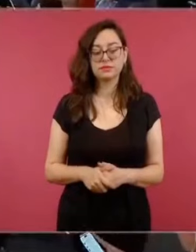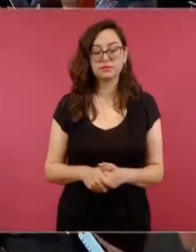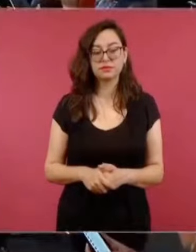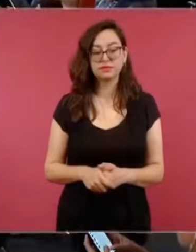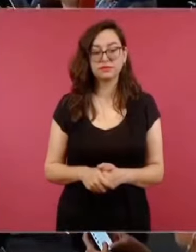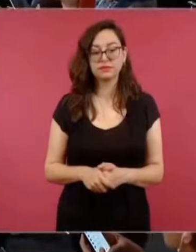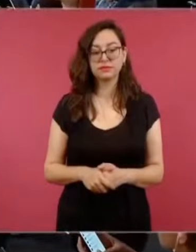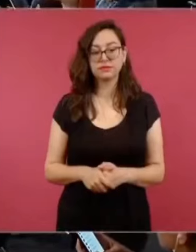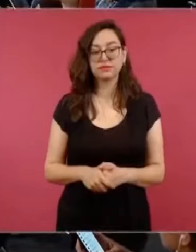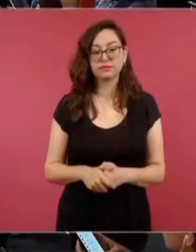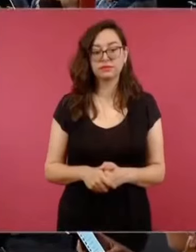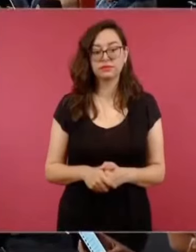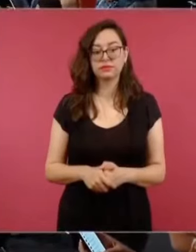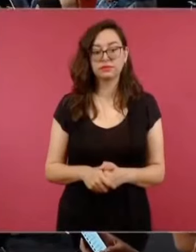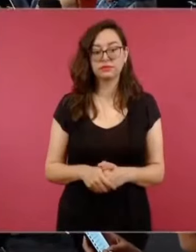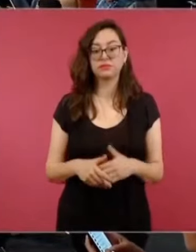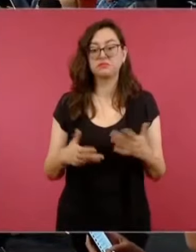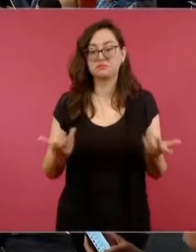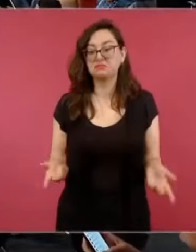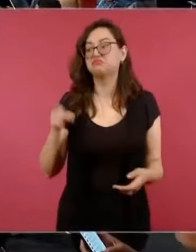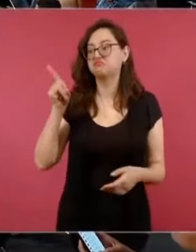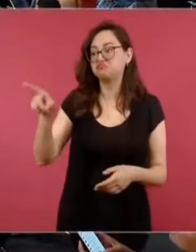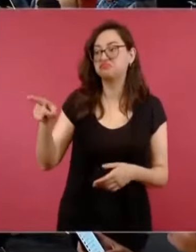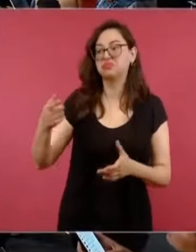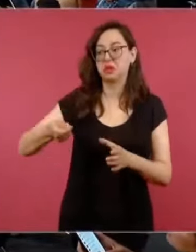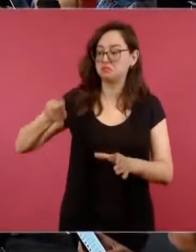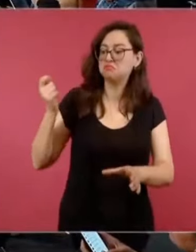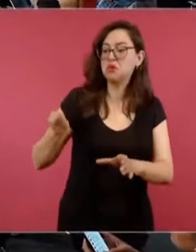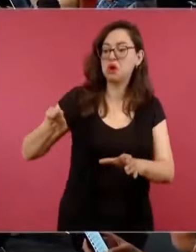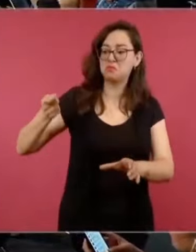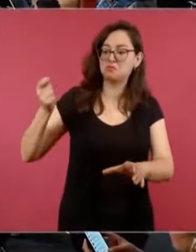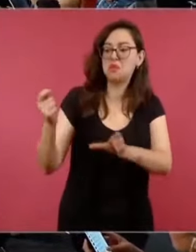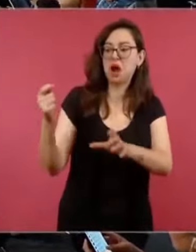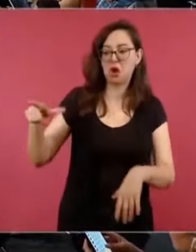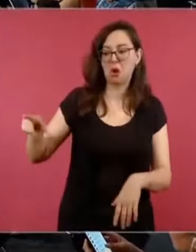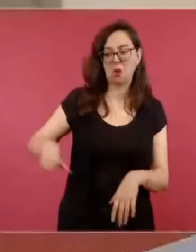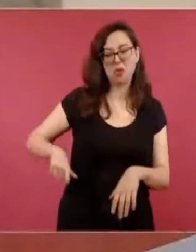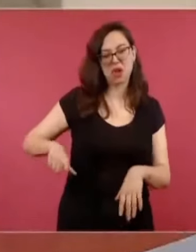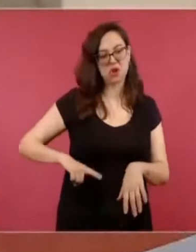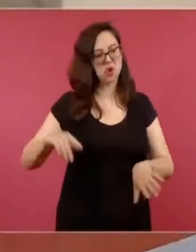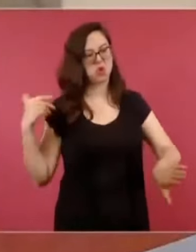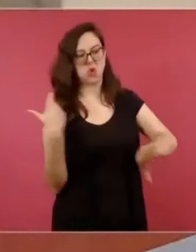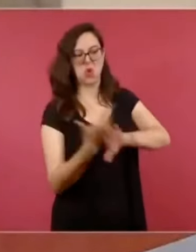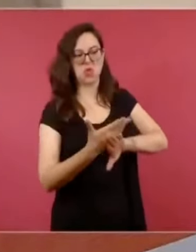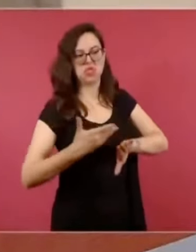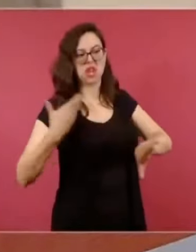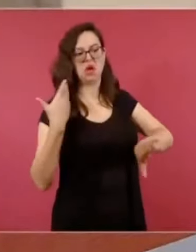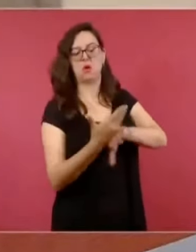que a menudo fallaba en contra del gobierno de López Obrador en decisiones judiciales.